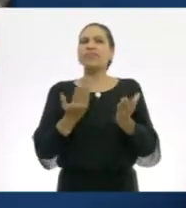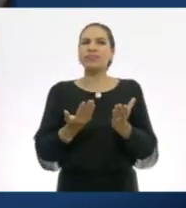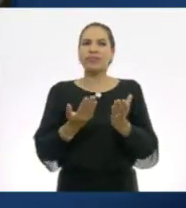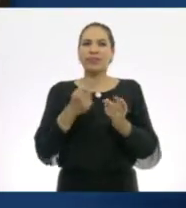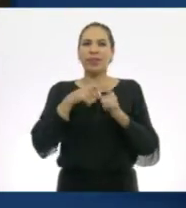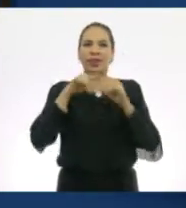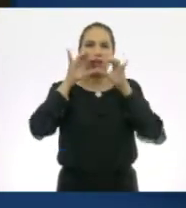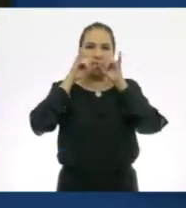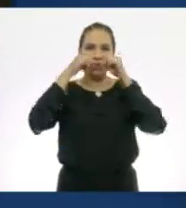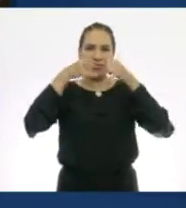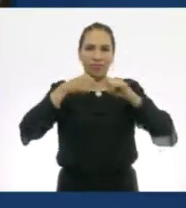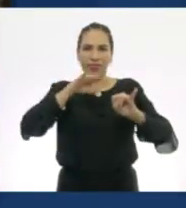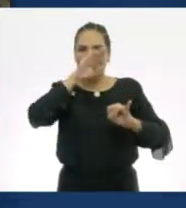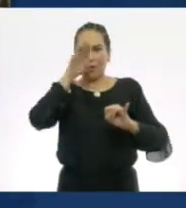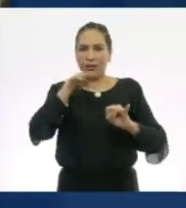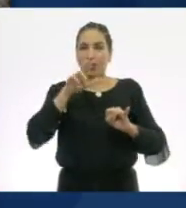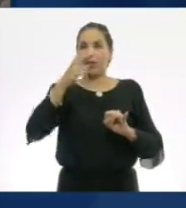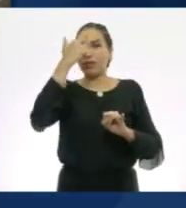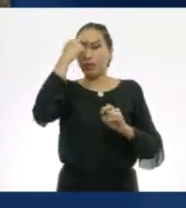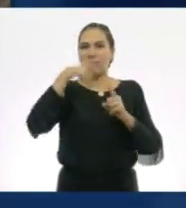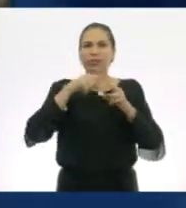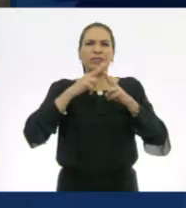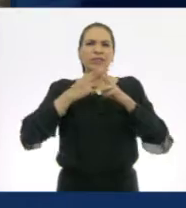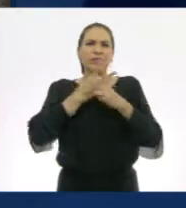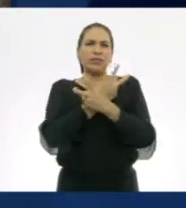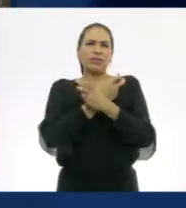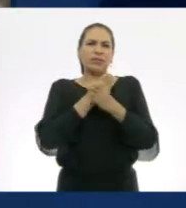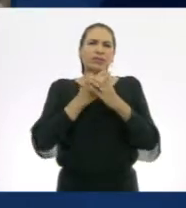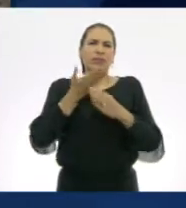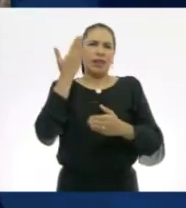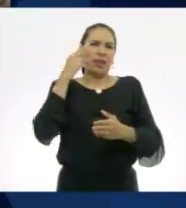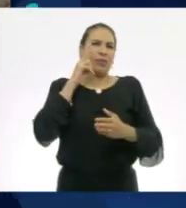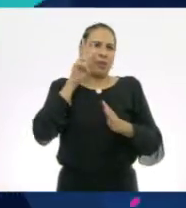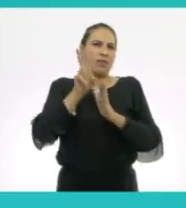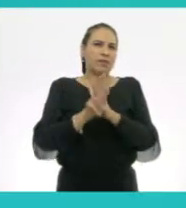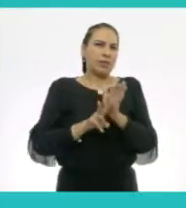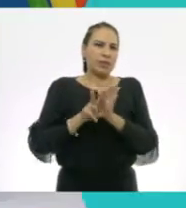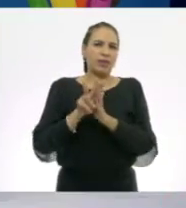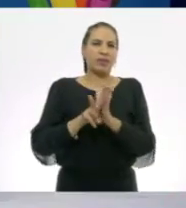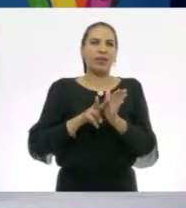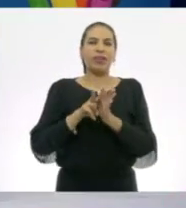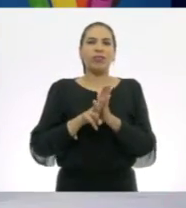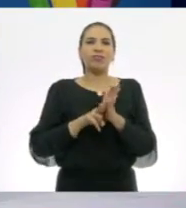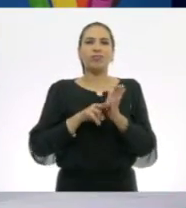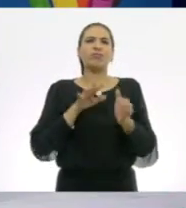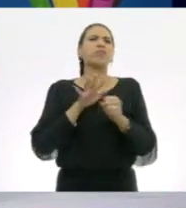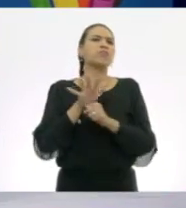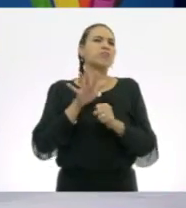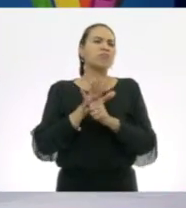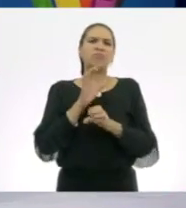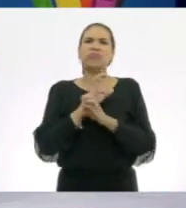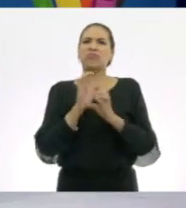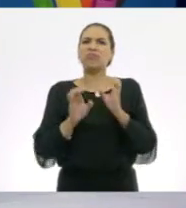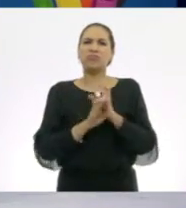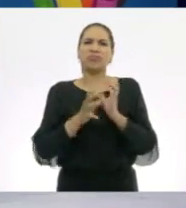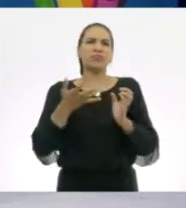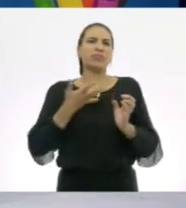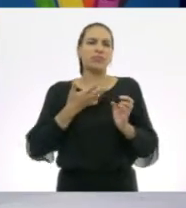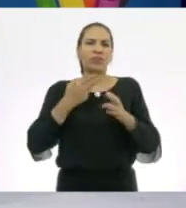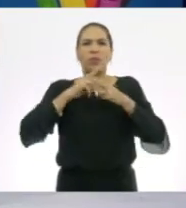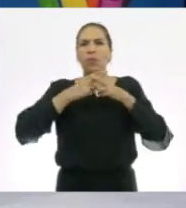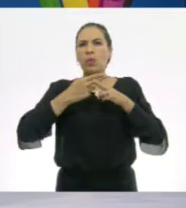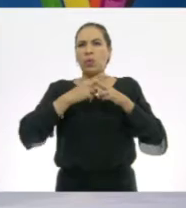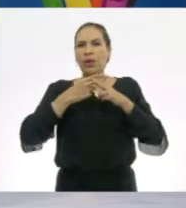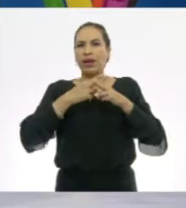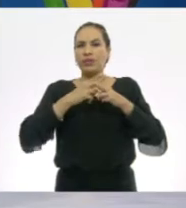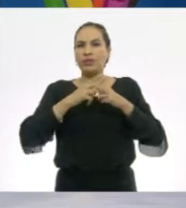unos mamuts. Pero recuerden que los fósiles son en realidad, como lo vieron en el video, cualquier resto o hueso